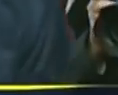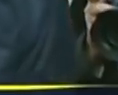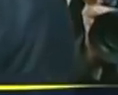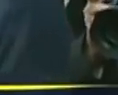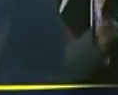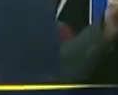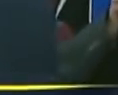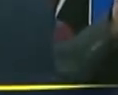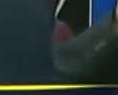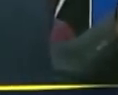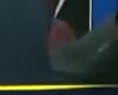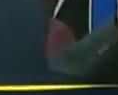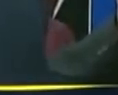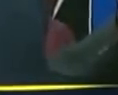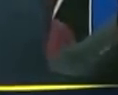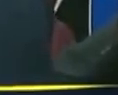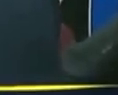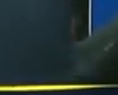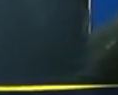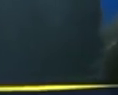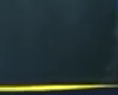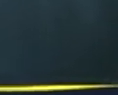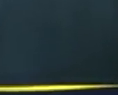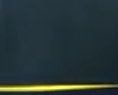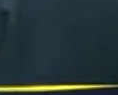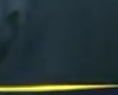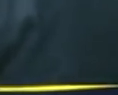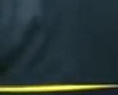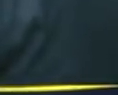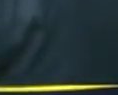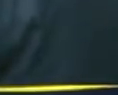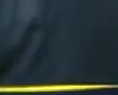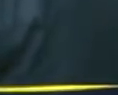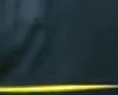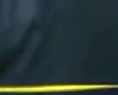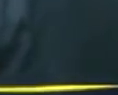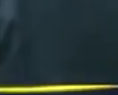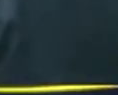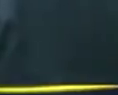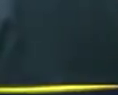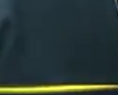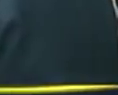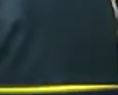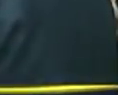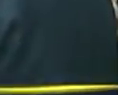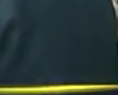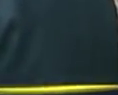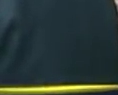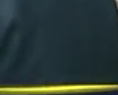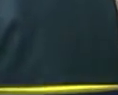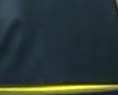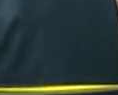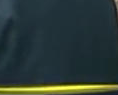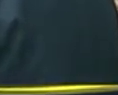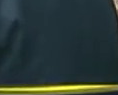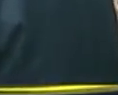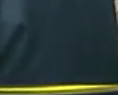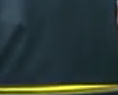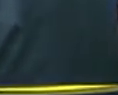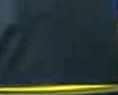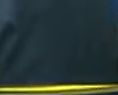la Defensa de la Verdad, además el encuentro Comunicación en 3R.net del golpe mediático a la